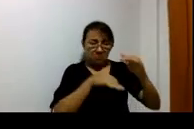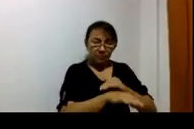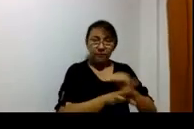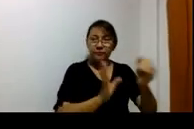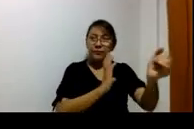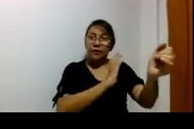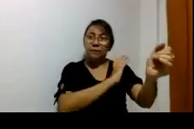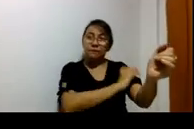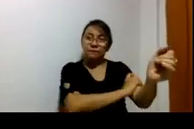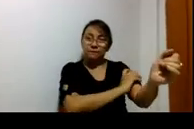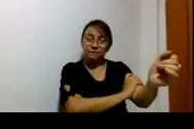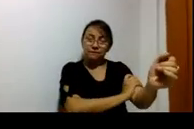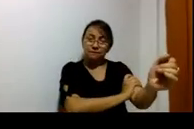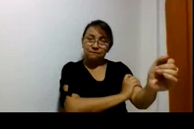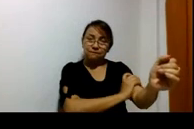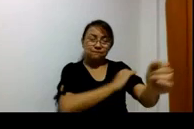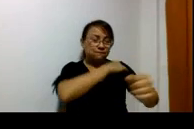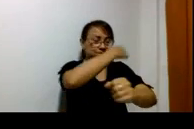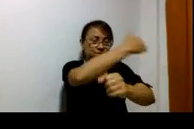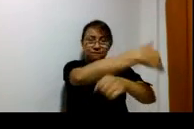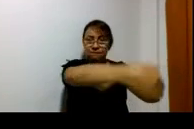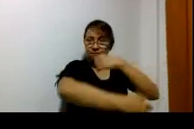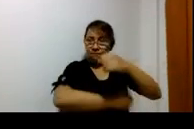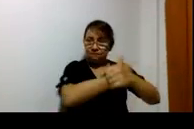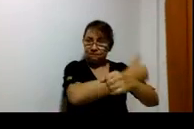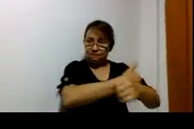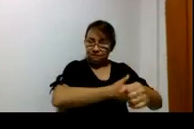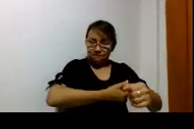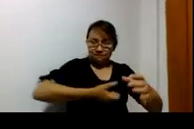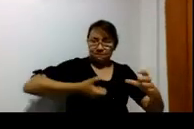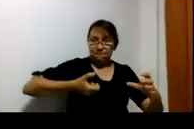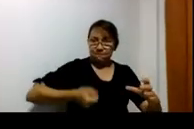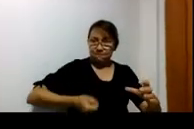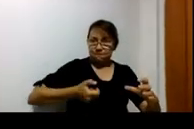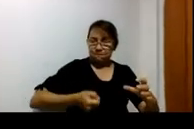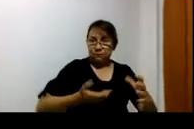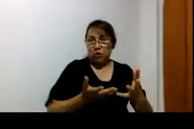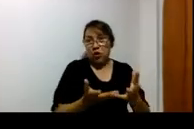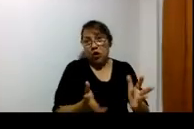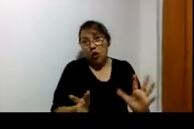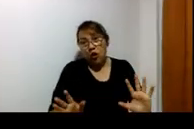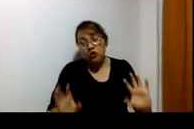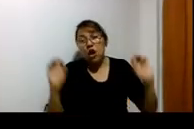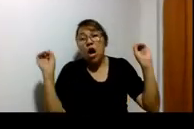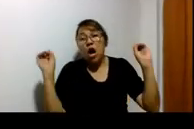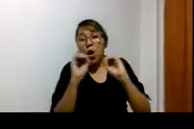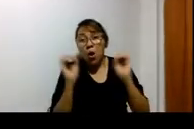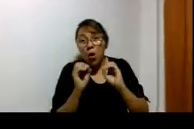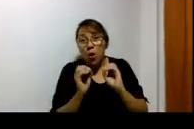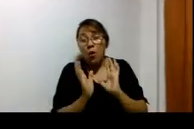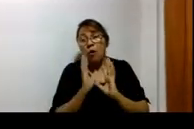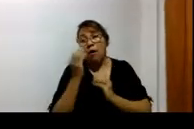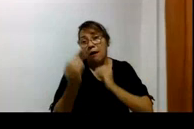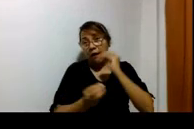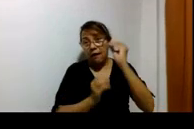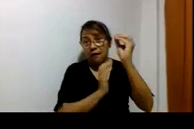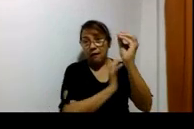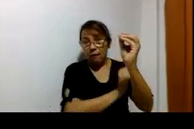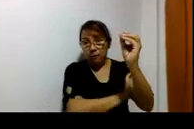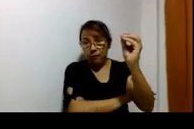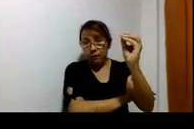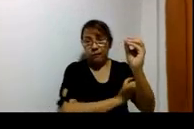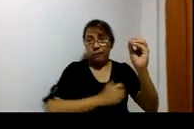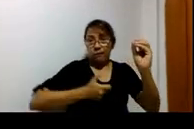tensión arterial, pues requerimos de manera muy doméstica el uso de dos elementos, lo que es tensiómetro y